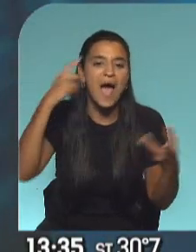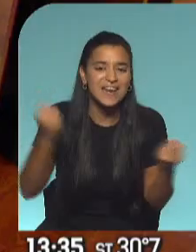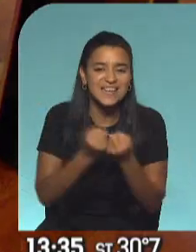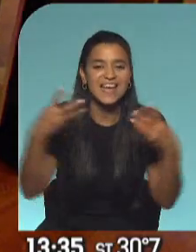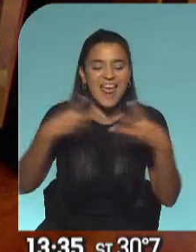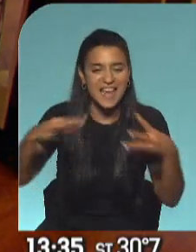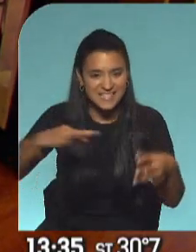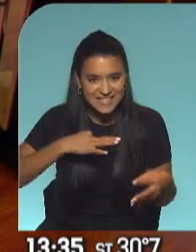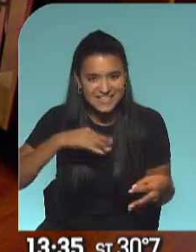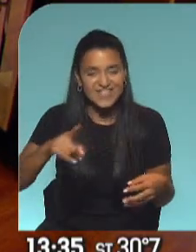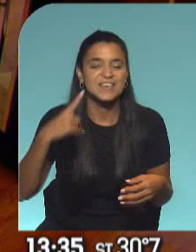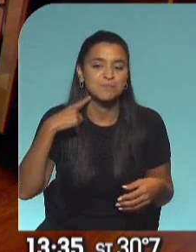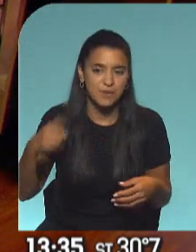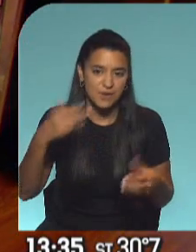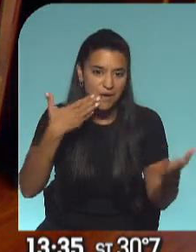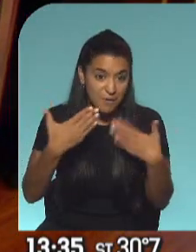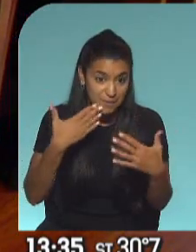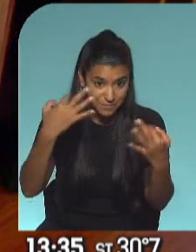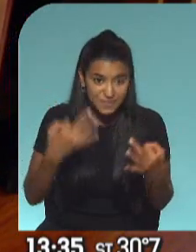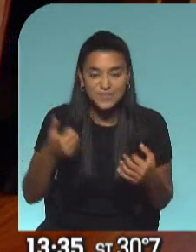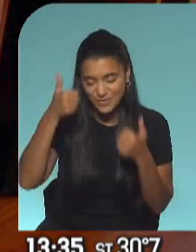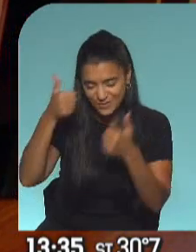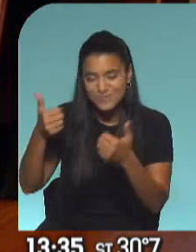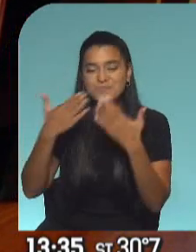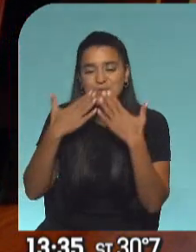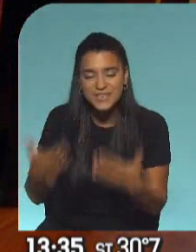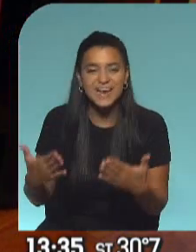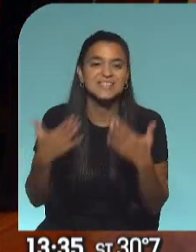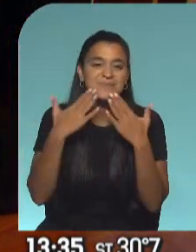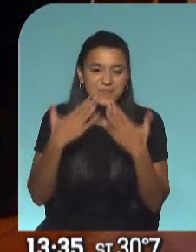Guerra Civil Española, si hablamos de eso, ¿te parece? Macanudo, muchas gracias. Buen día.